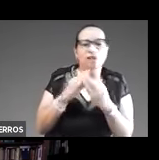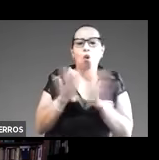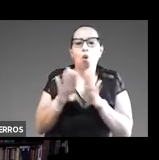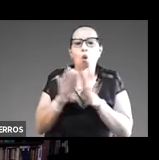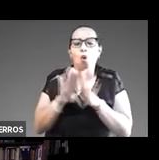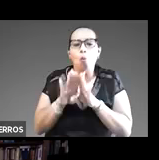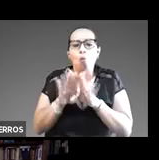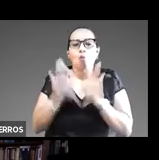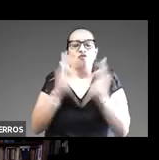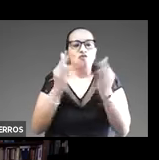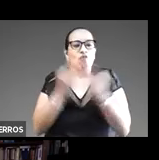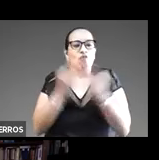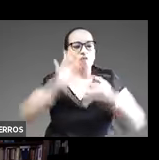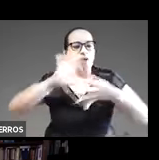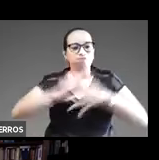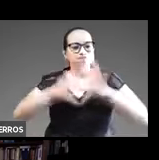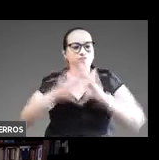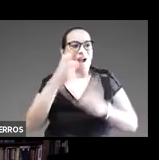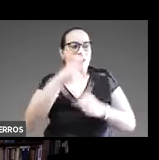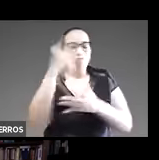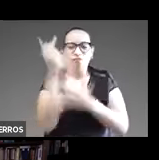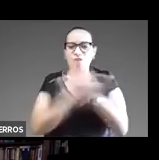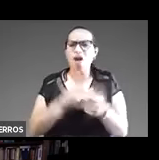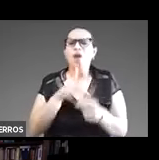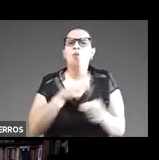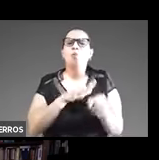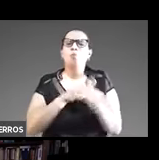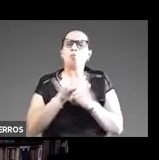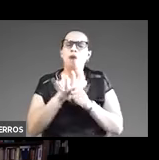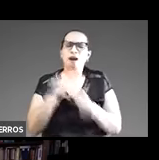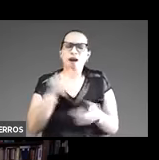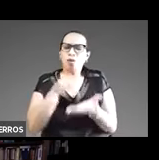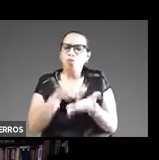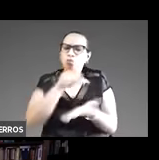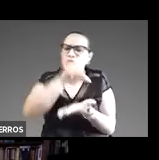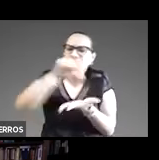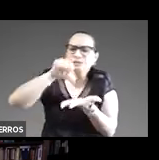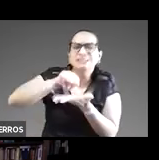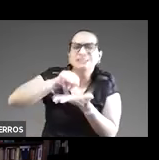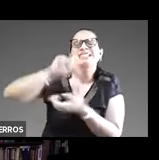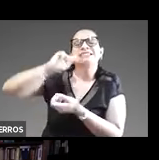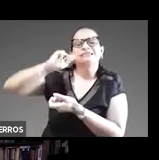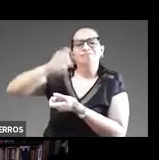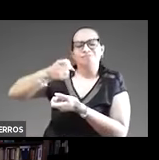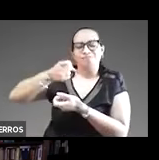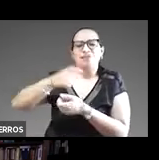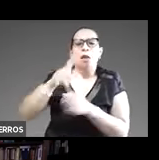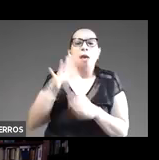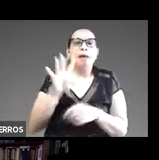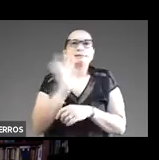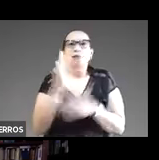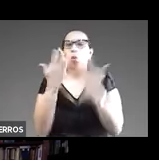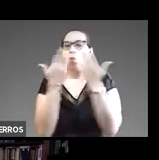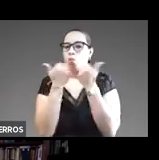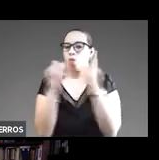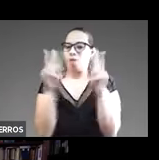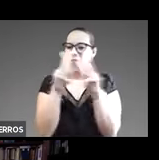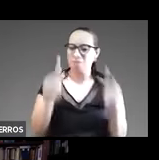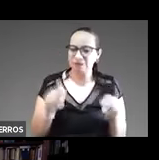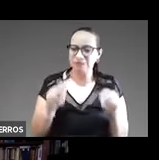Articulando todos estos programas. ¿Y qué tiene en el centro? En el centro quizás no tenga la paz, como se